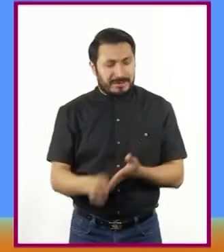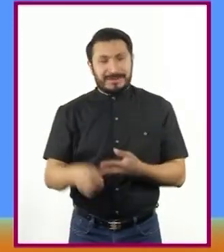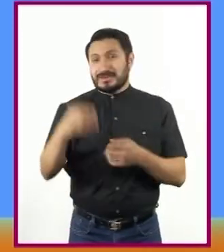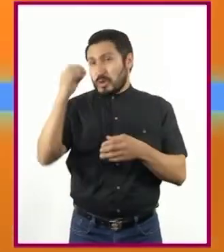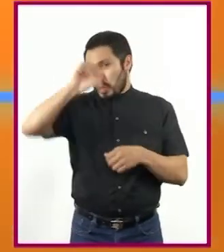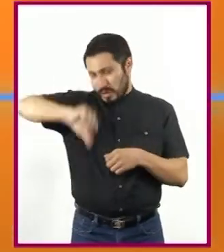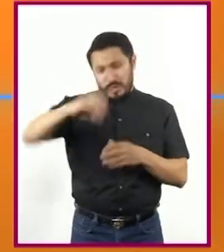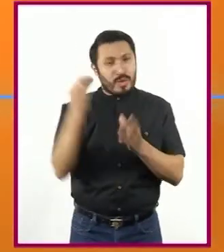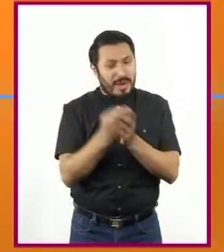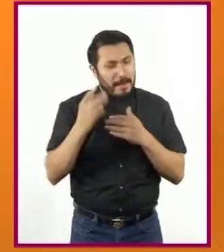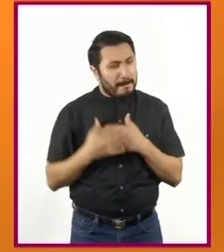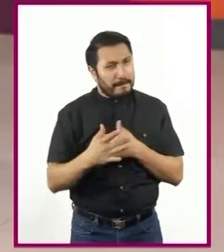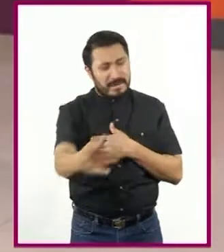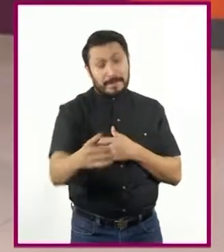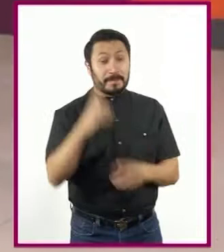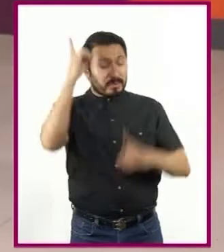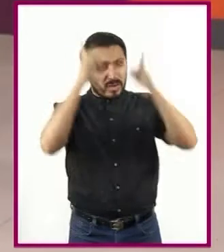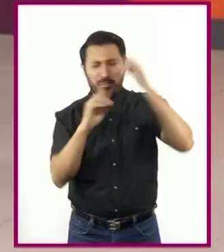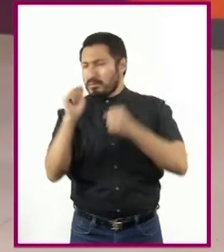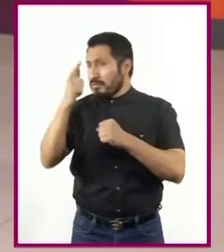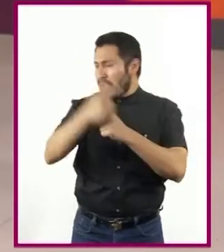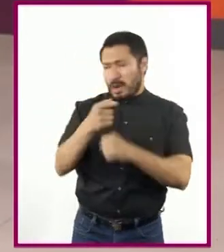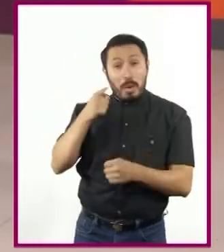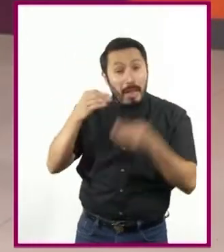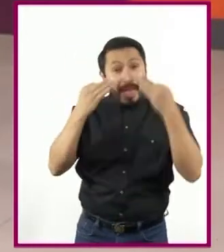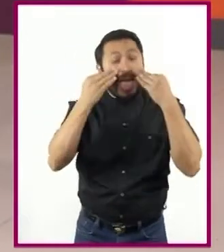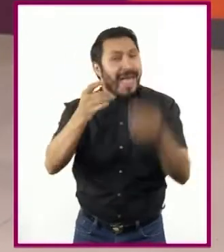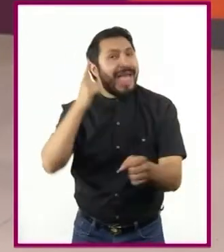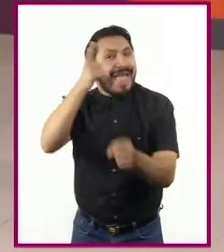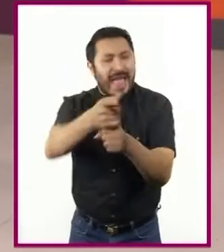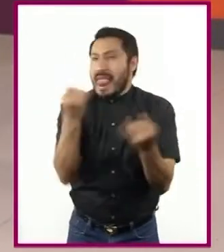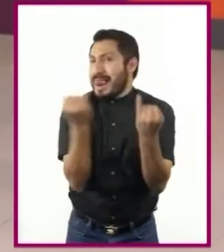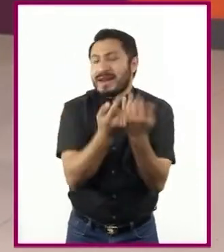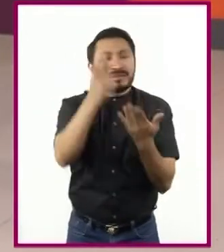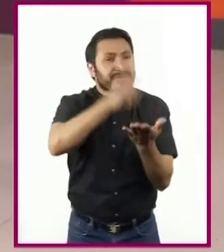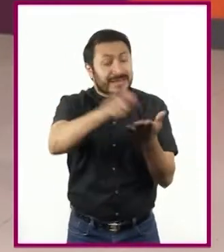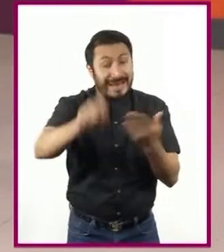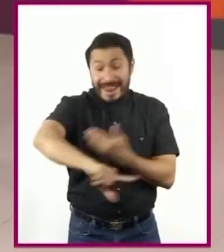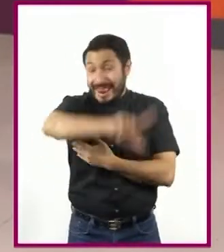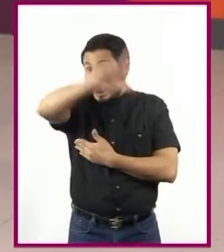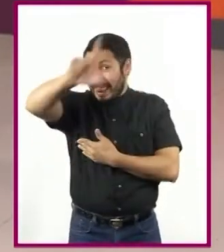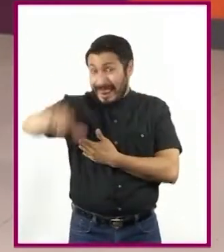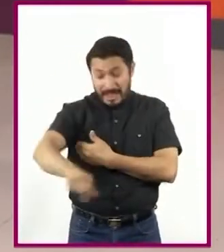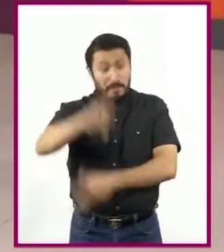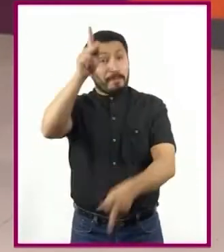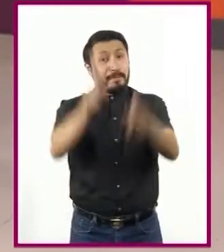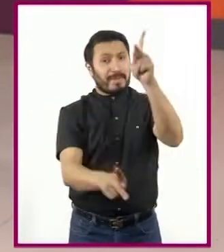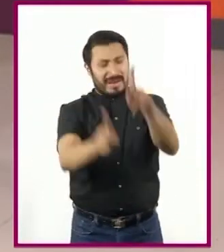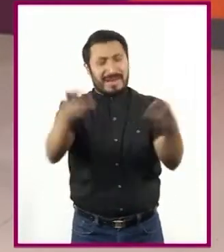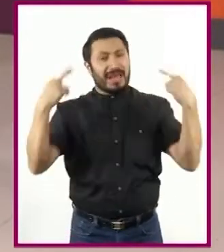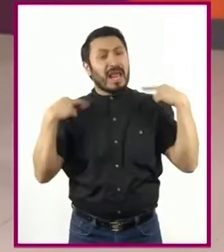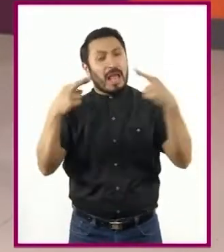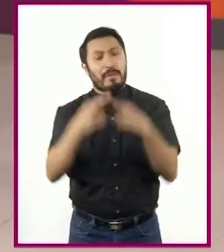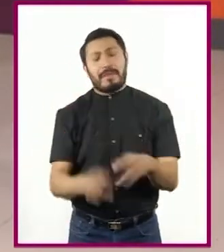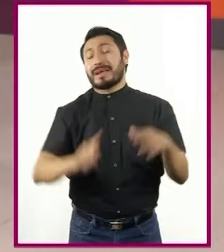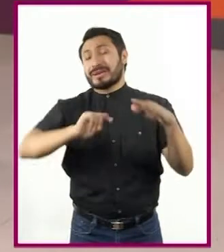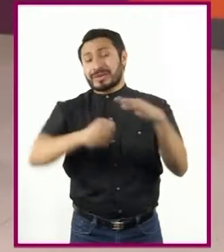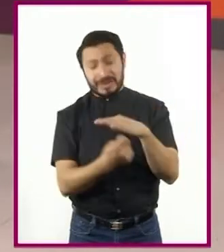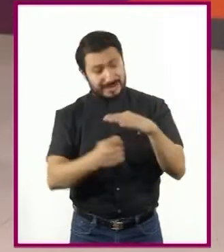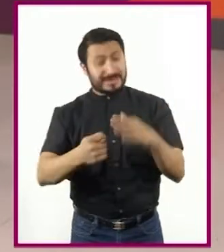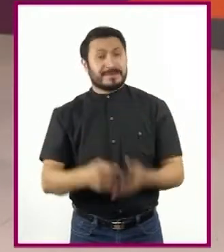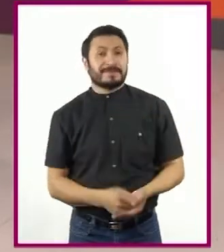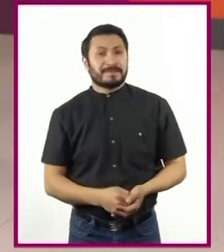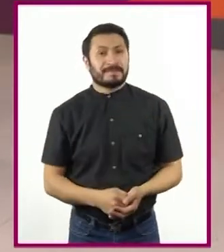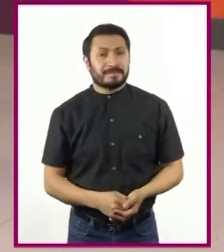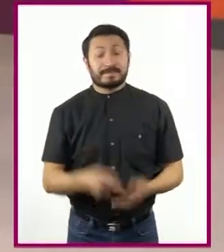todas sus dudas y hallazgos. Luego, habrá oportunidad de discutir con su profesora o profesor de tecnología.